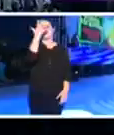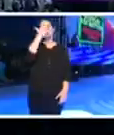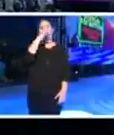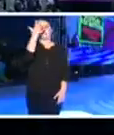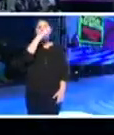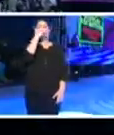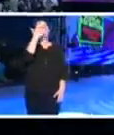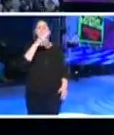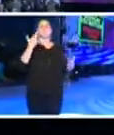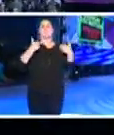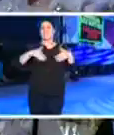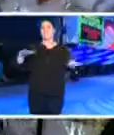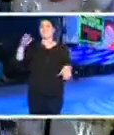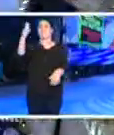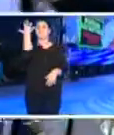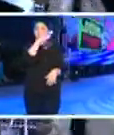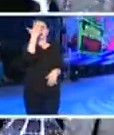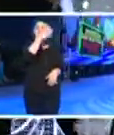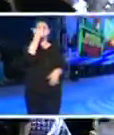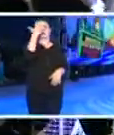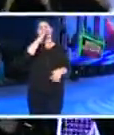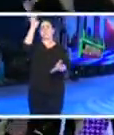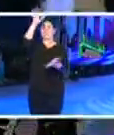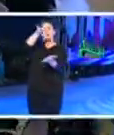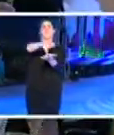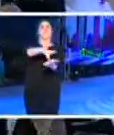carnaval. Es carnaval.